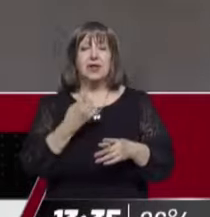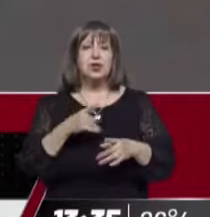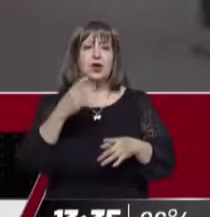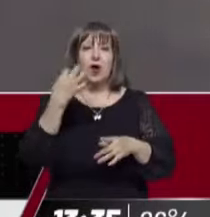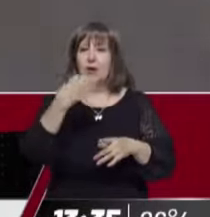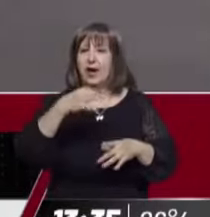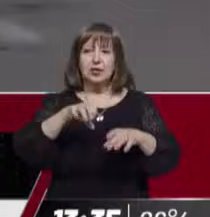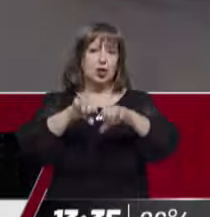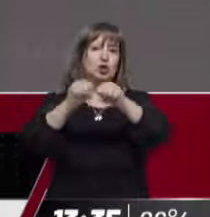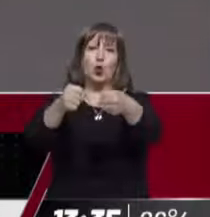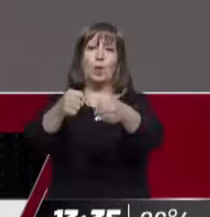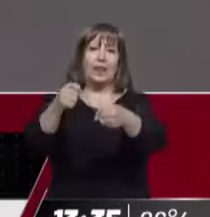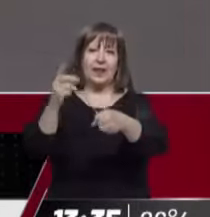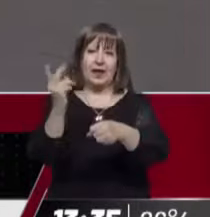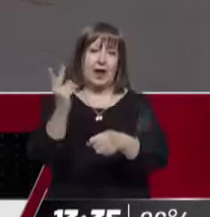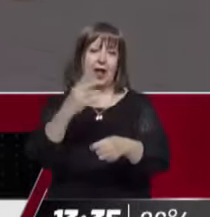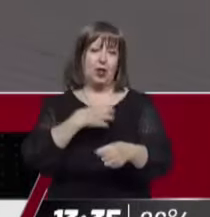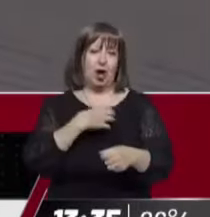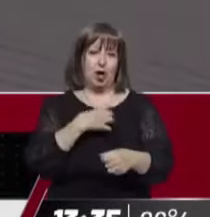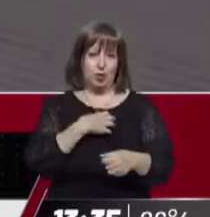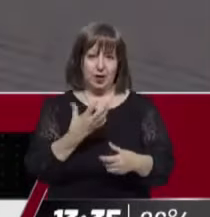que no. No, no, no.